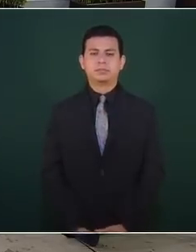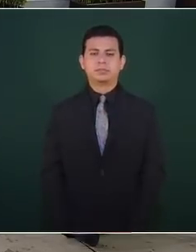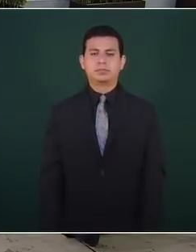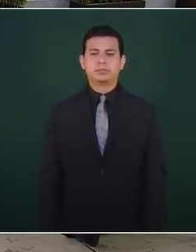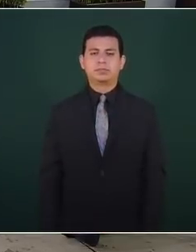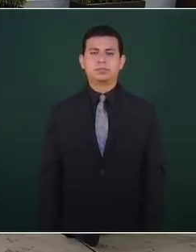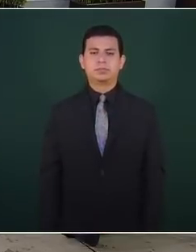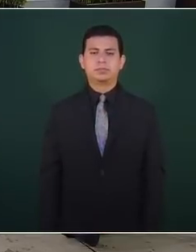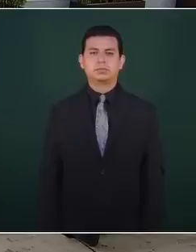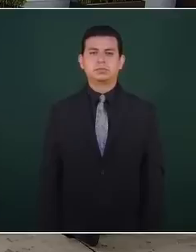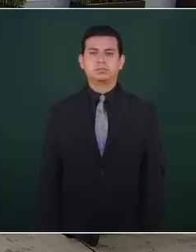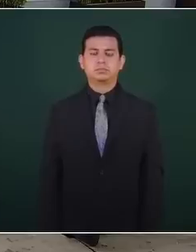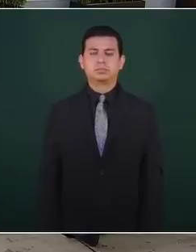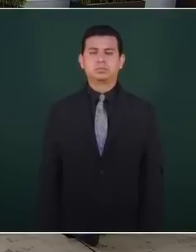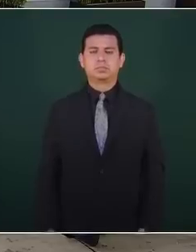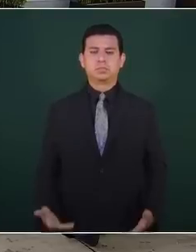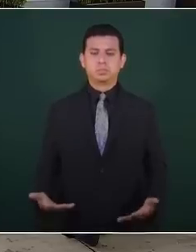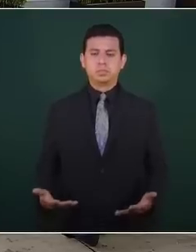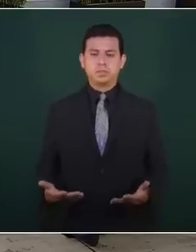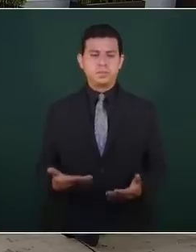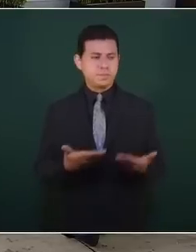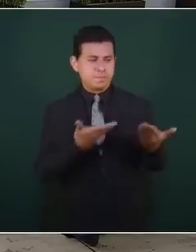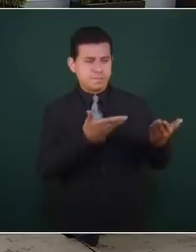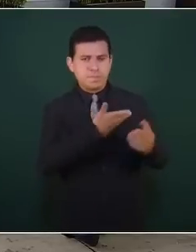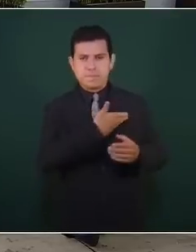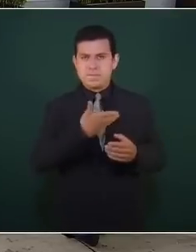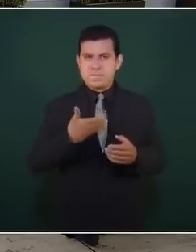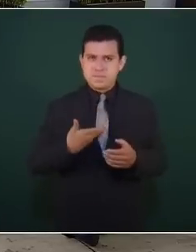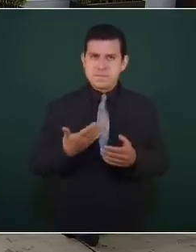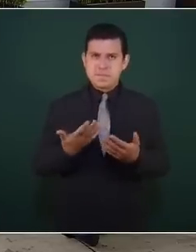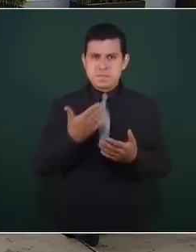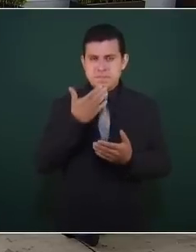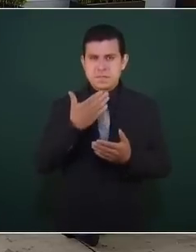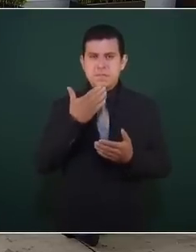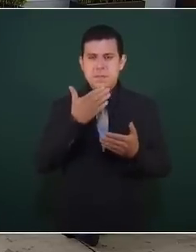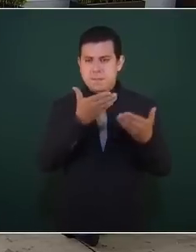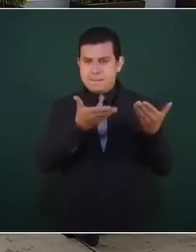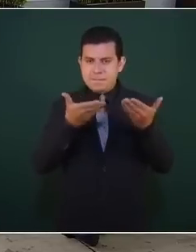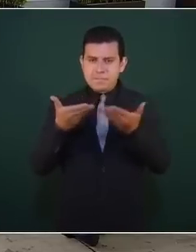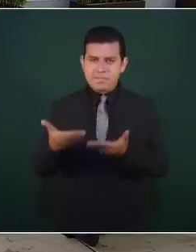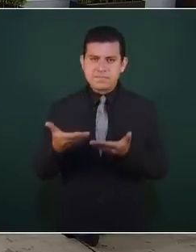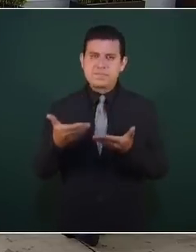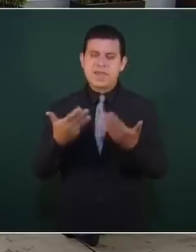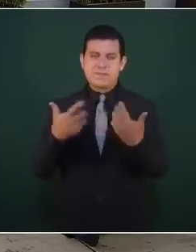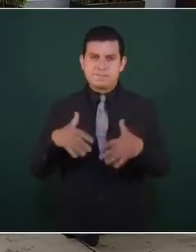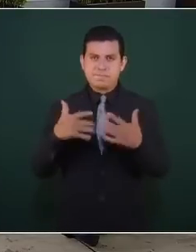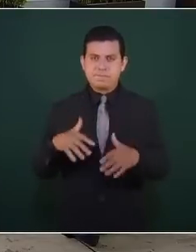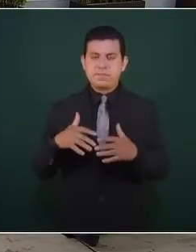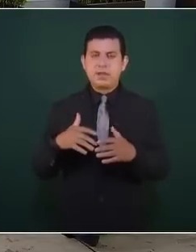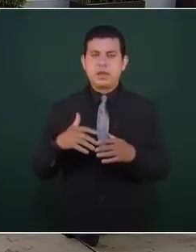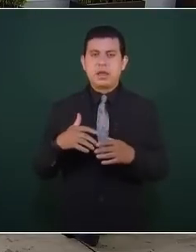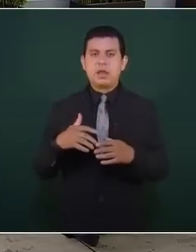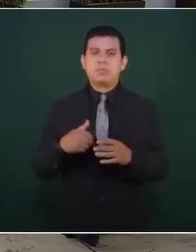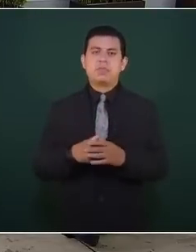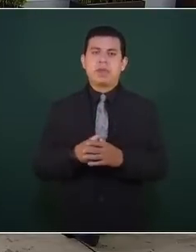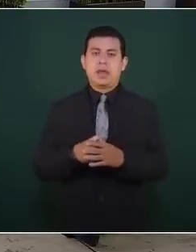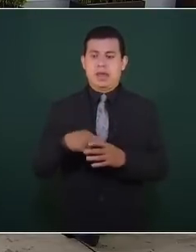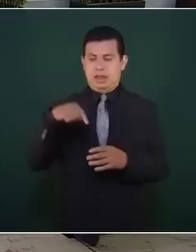Muchas gracias, señor presidente. Sea usted bienvenido una vez más a su